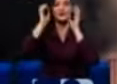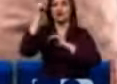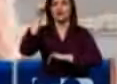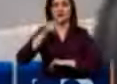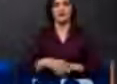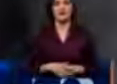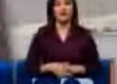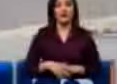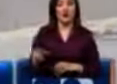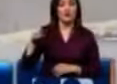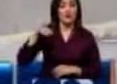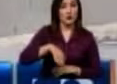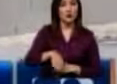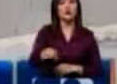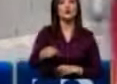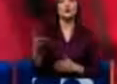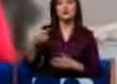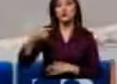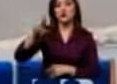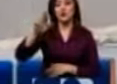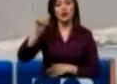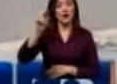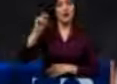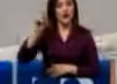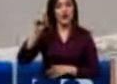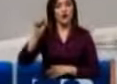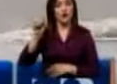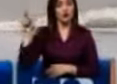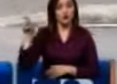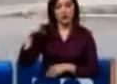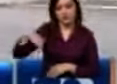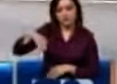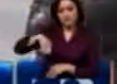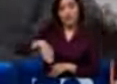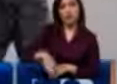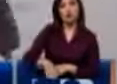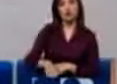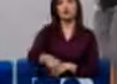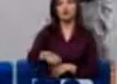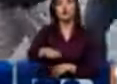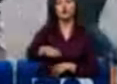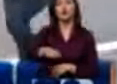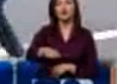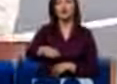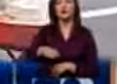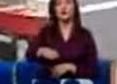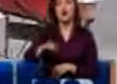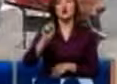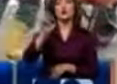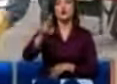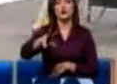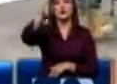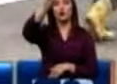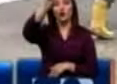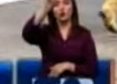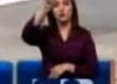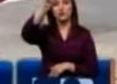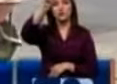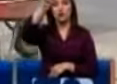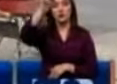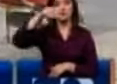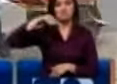vemos una rampa. Son los vehículos que vienen de la Granado hacia... Los que vienen por la Granados toman la rampa en sentido sur-norte, yéndose por